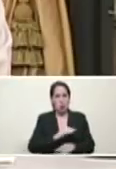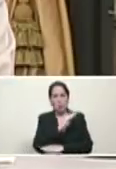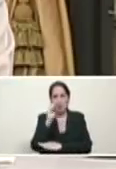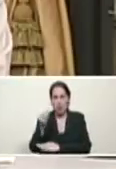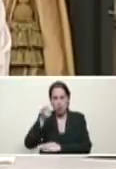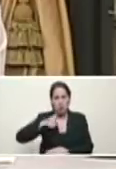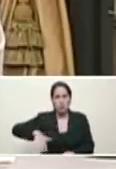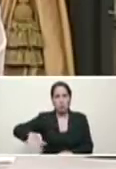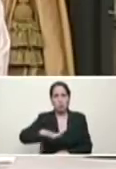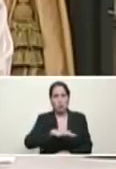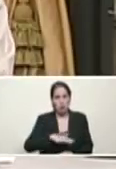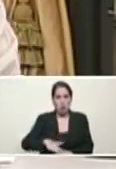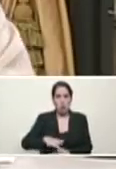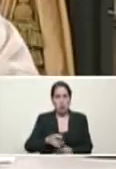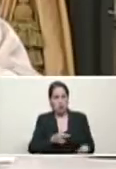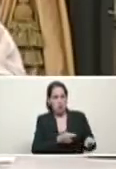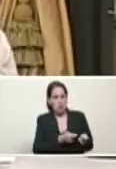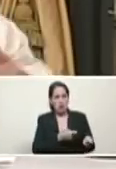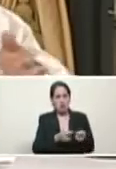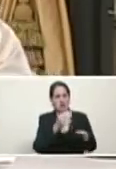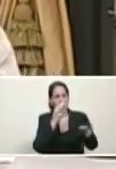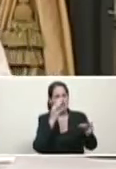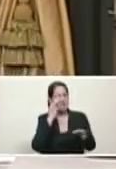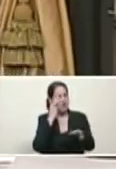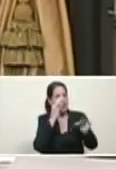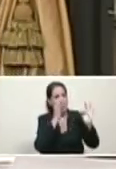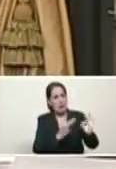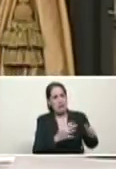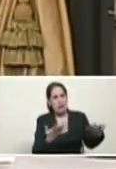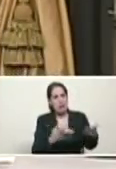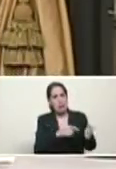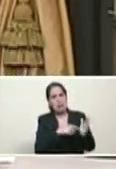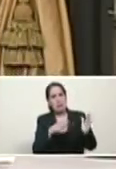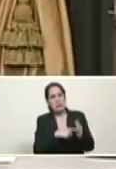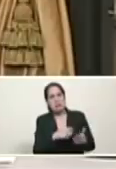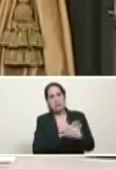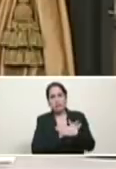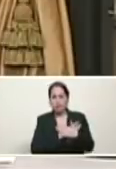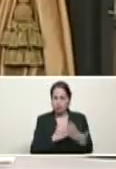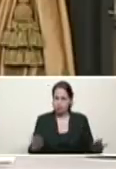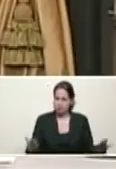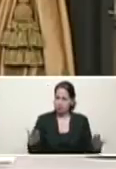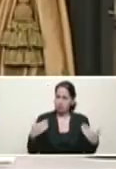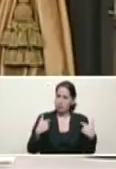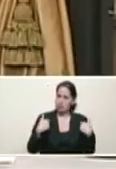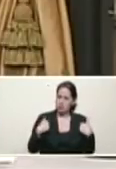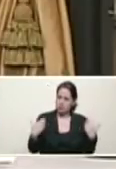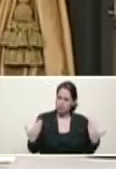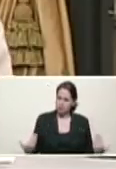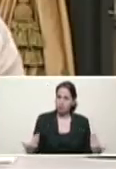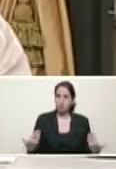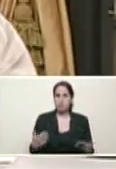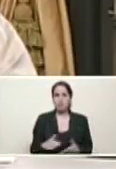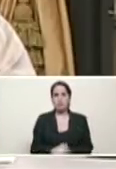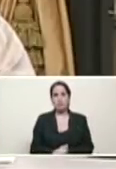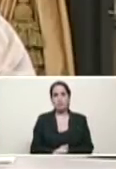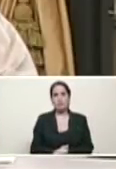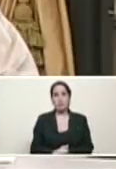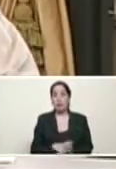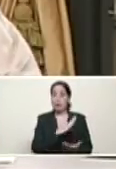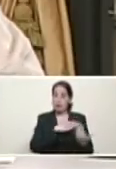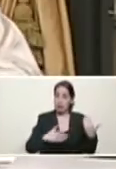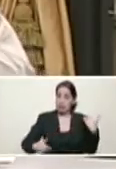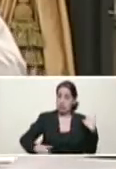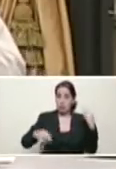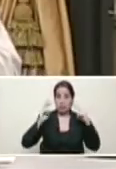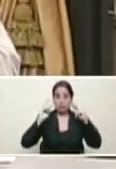al pueblo, dirigiendo la política fiscal, tributaria, aquí. Humildemente, este obrero, este presidente obrero que